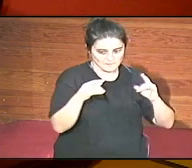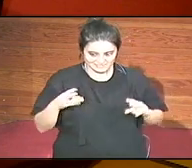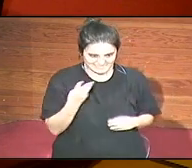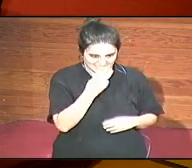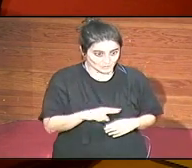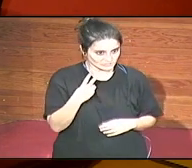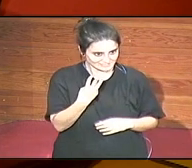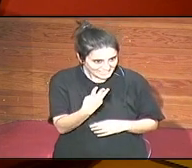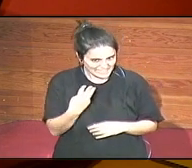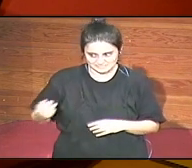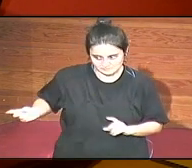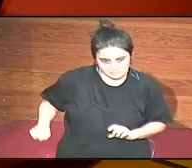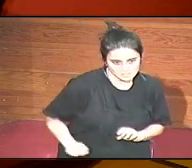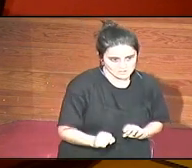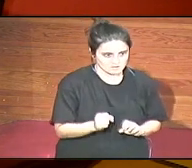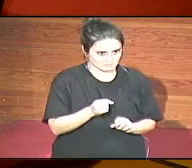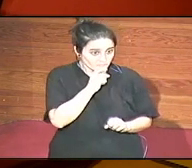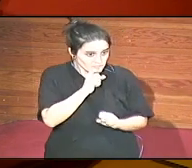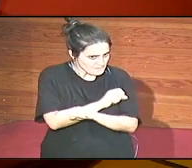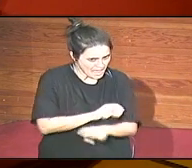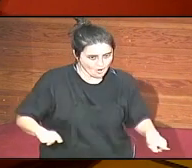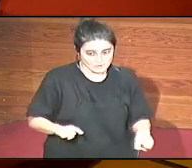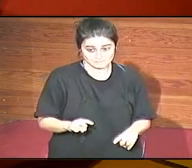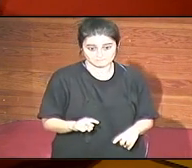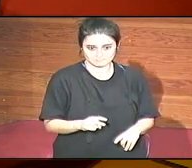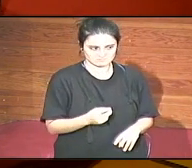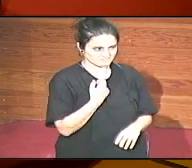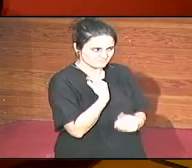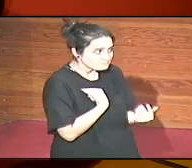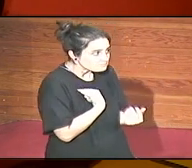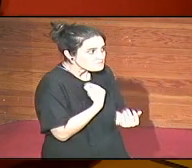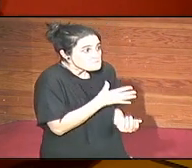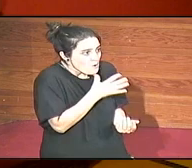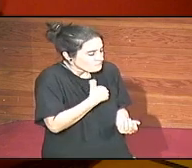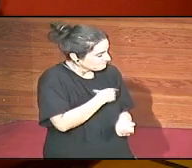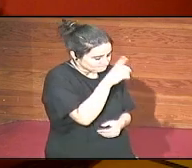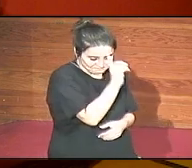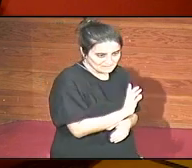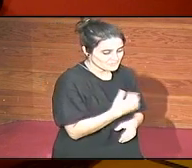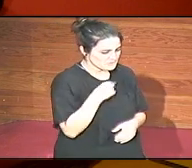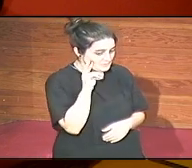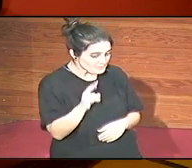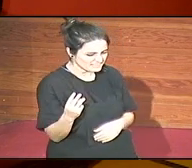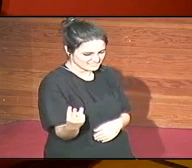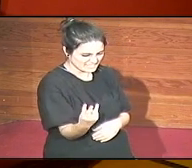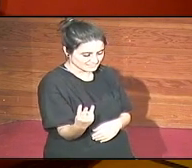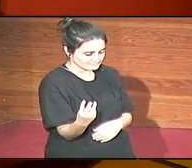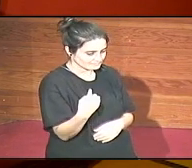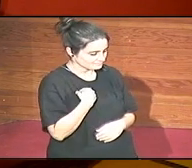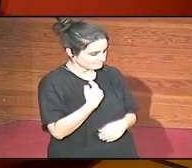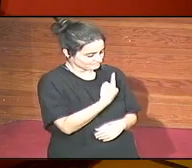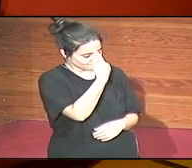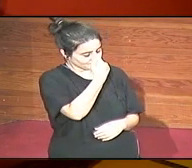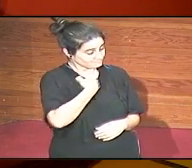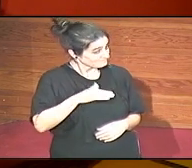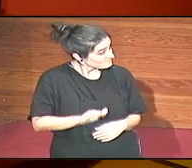es crecer se multiplica y me dijo es que no sé por qué lo dice pero cuando les vi me vi a mí mismo porque yo había entrado